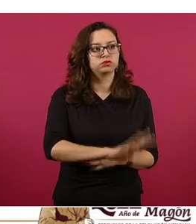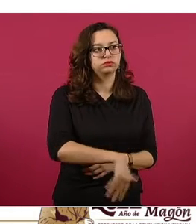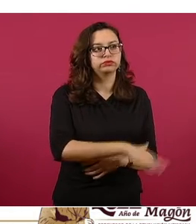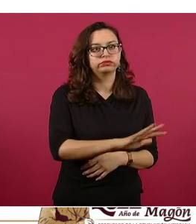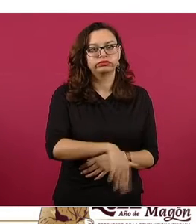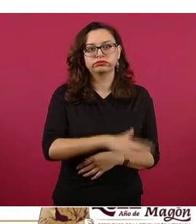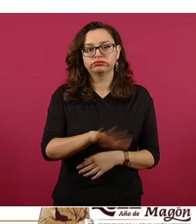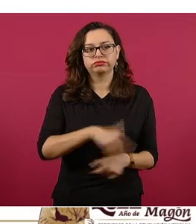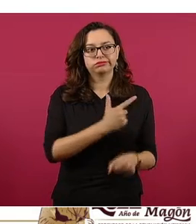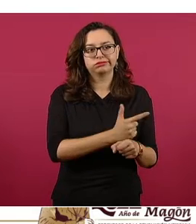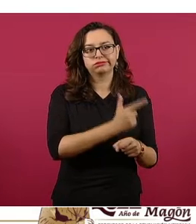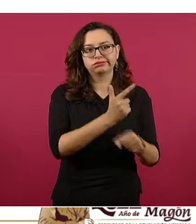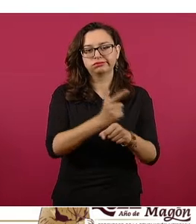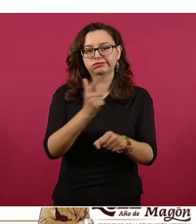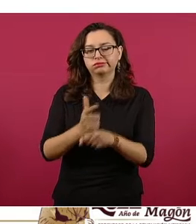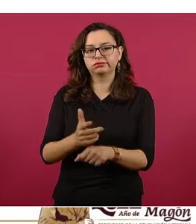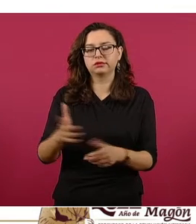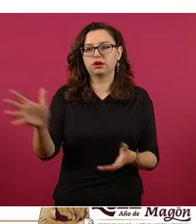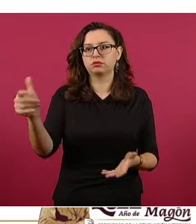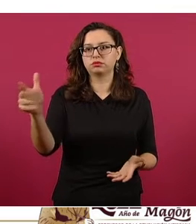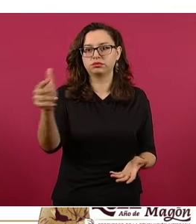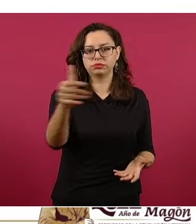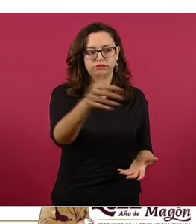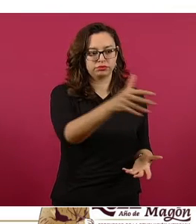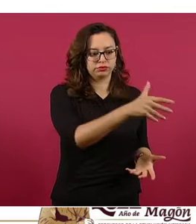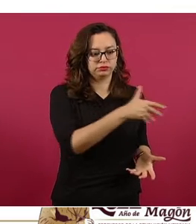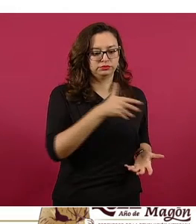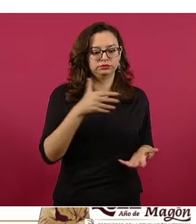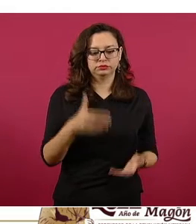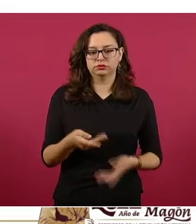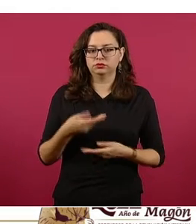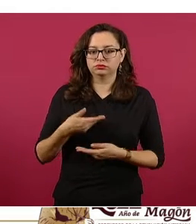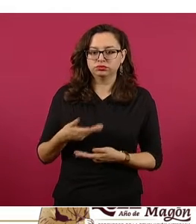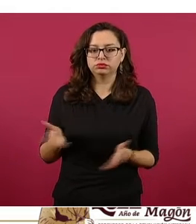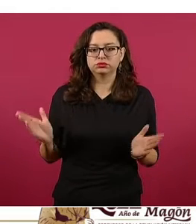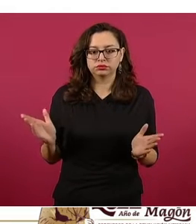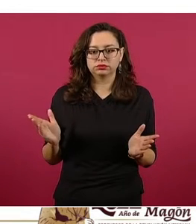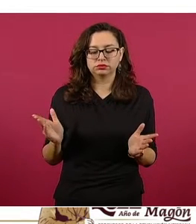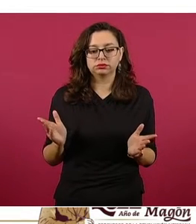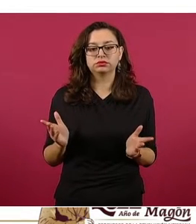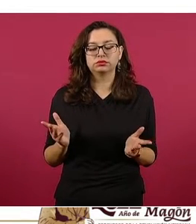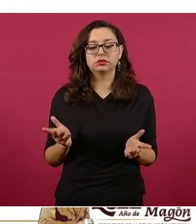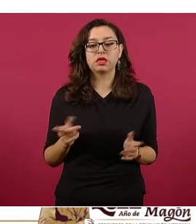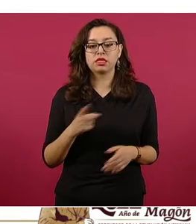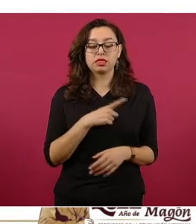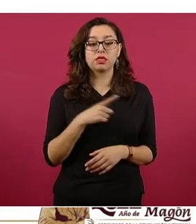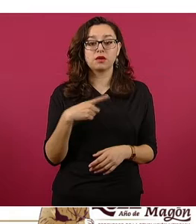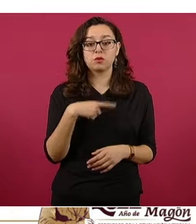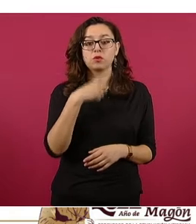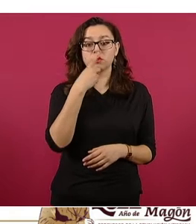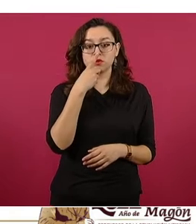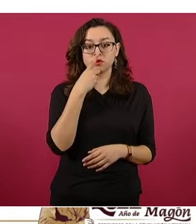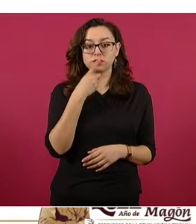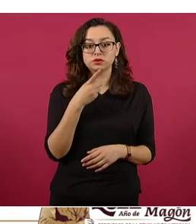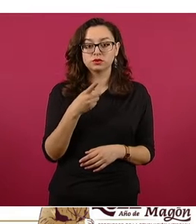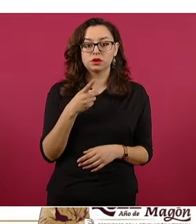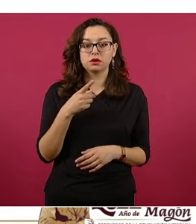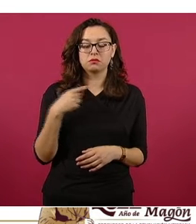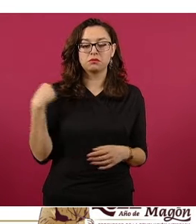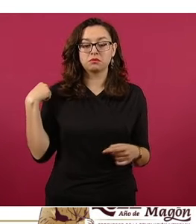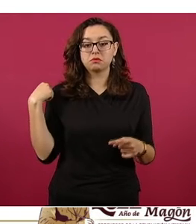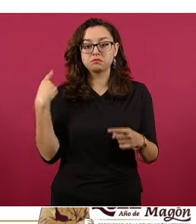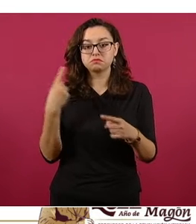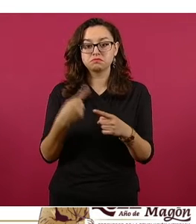solamente mencionar que de acuerdo a esta instrucción, hasta el momento hay una disminución